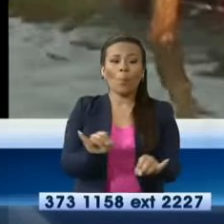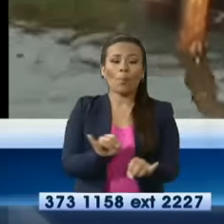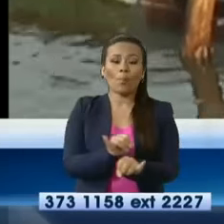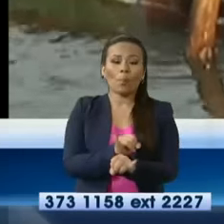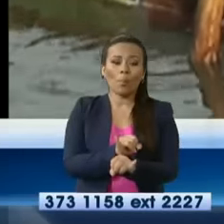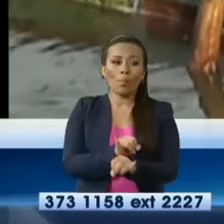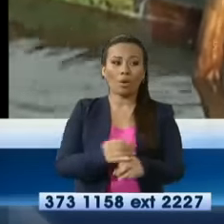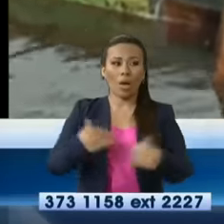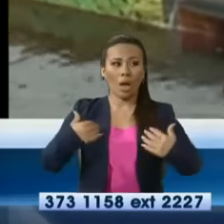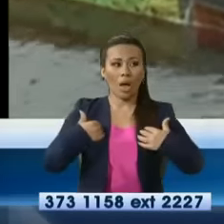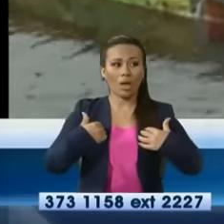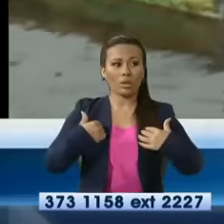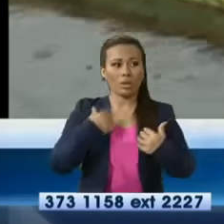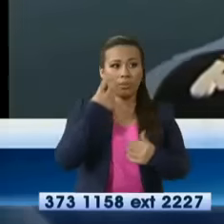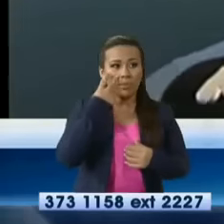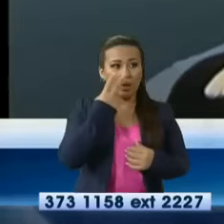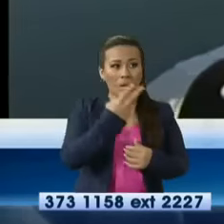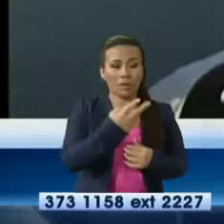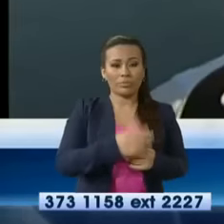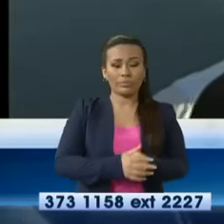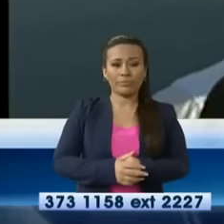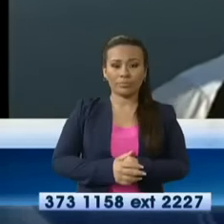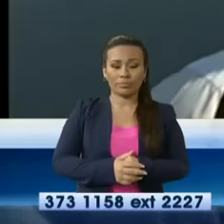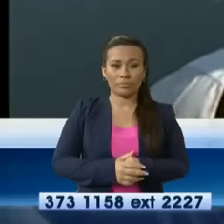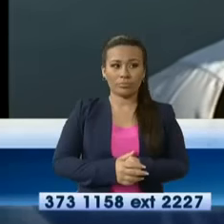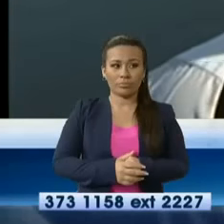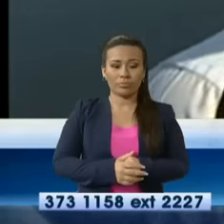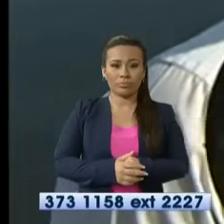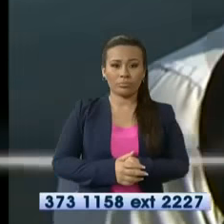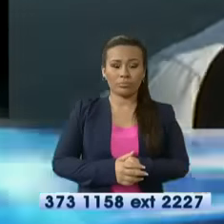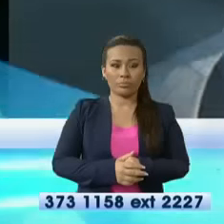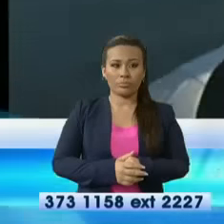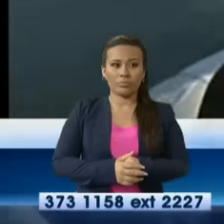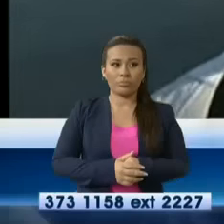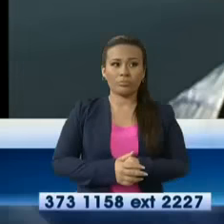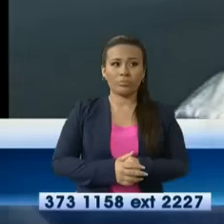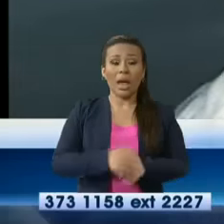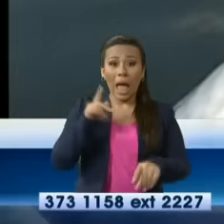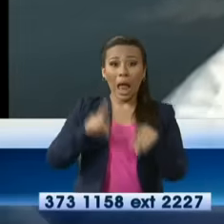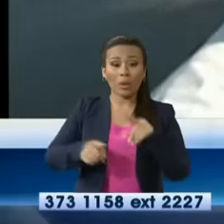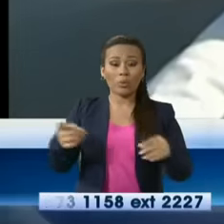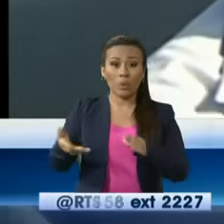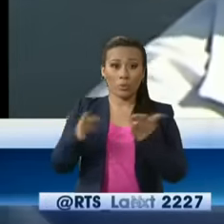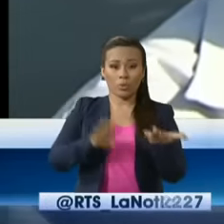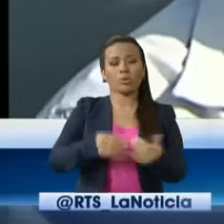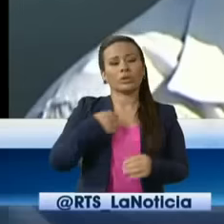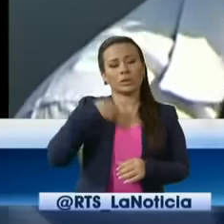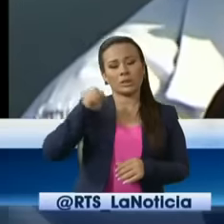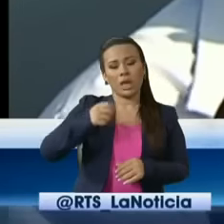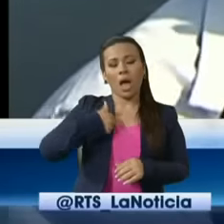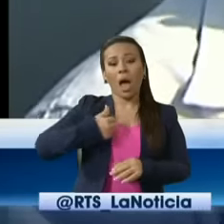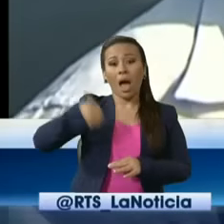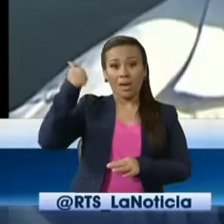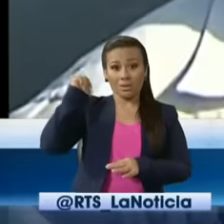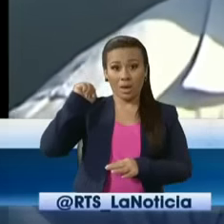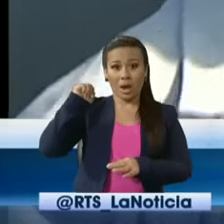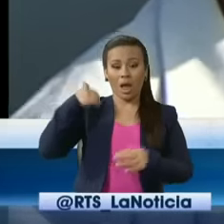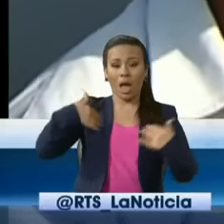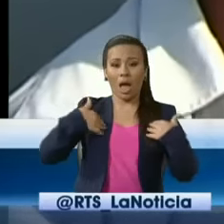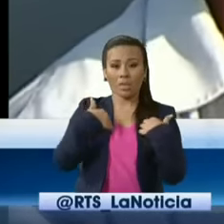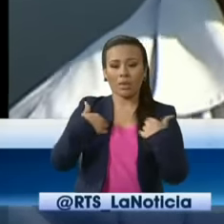O sea, producto de la inundación. Sí. ¿Ha perecido, ha muerto algún animal? Alguna ayer vaca? Se me murió uno, así mismo, por el